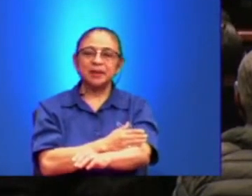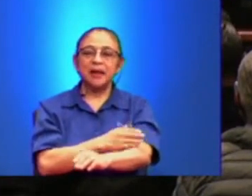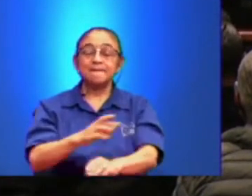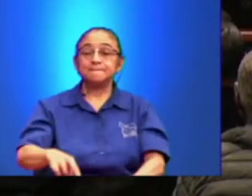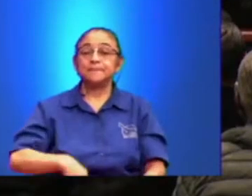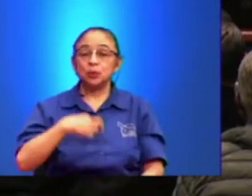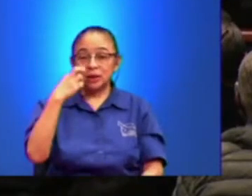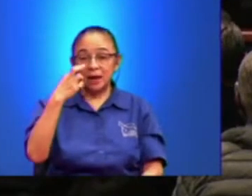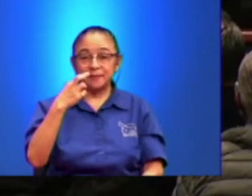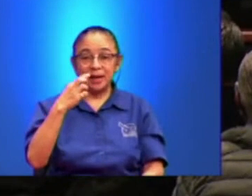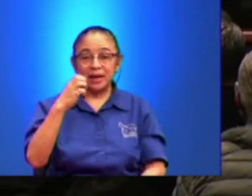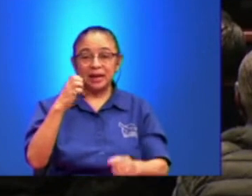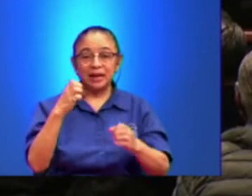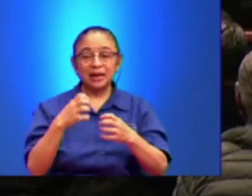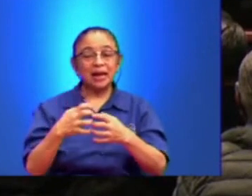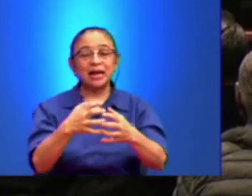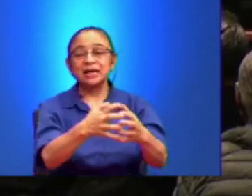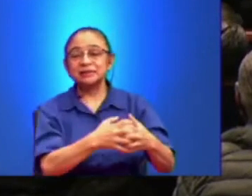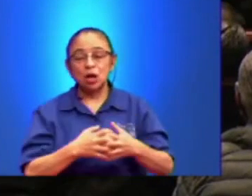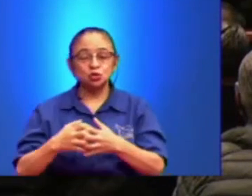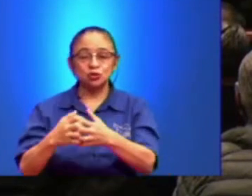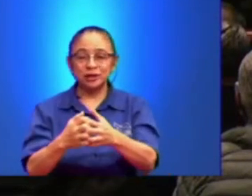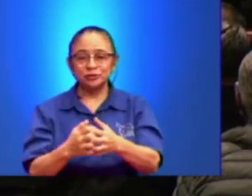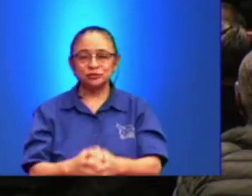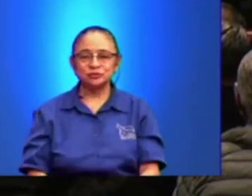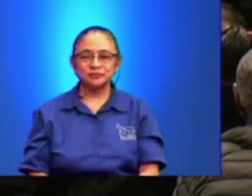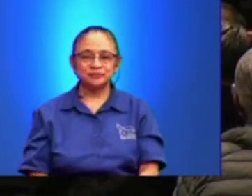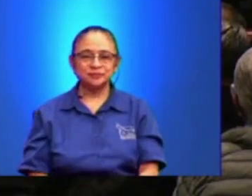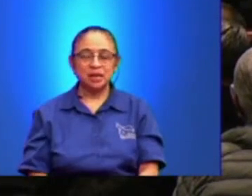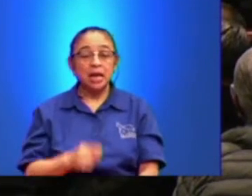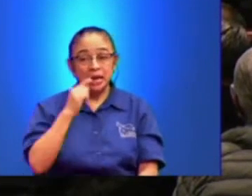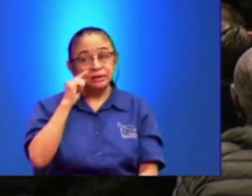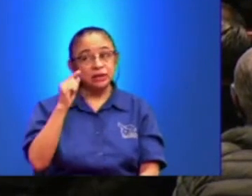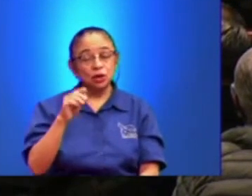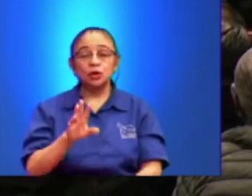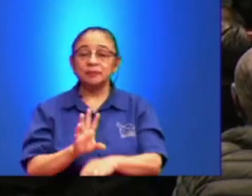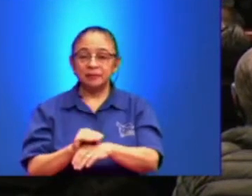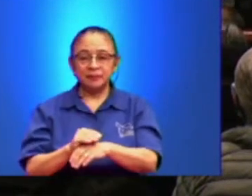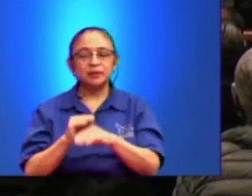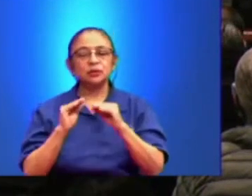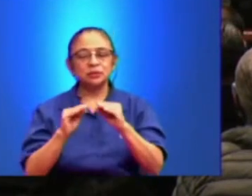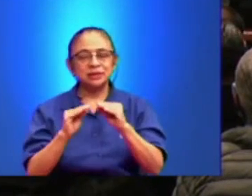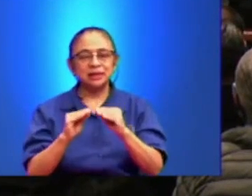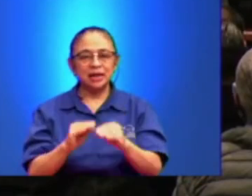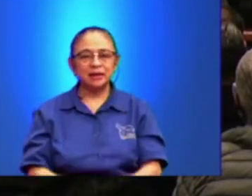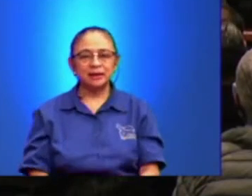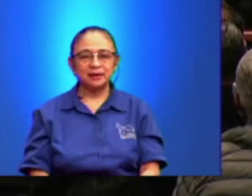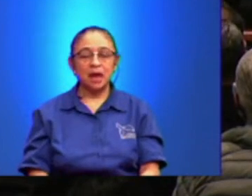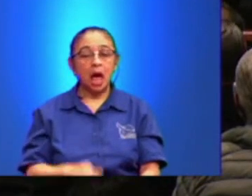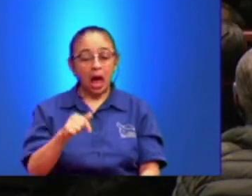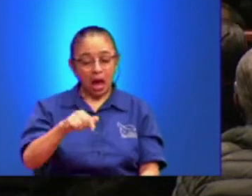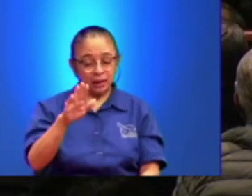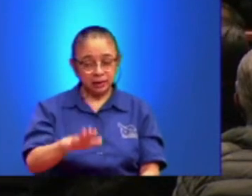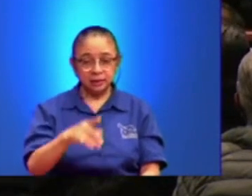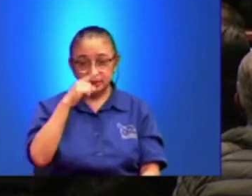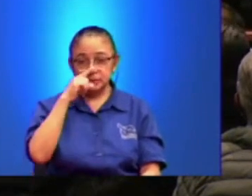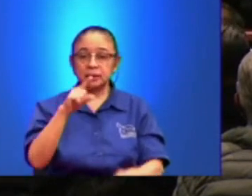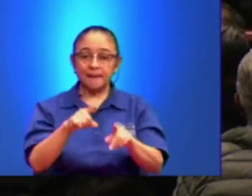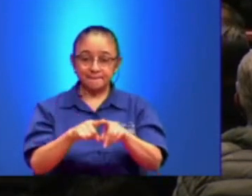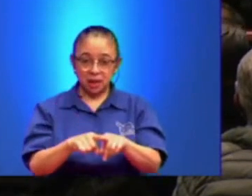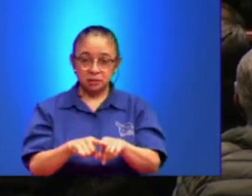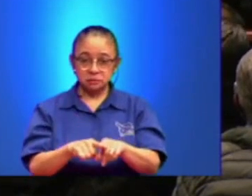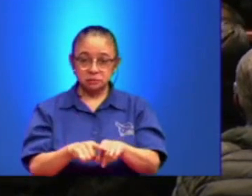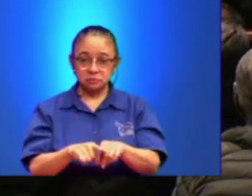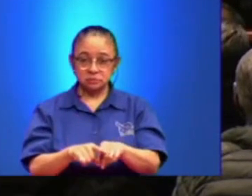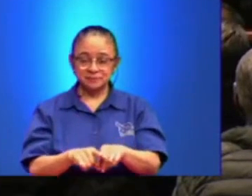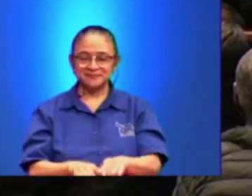distribuir las diferentes enseñanzas en diferentes ministros estuvimos aquí también espero que